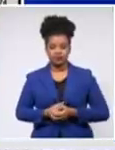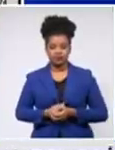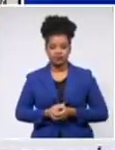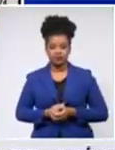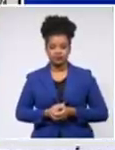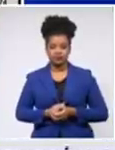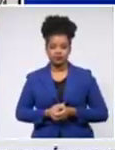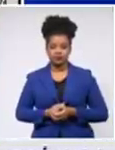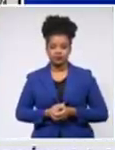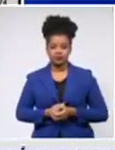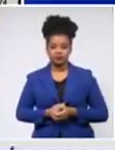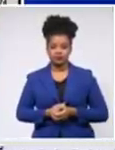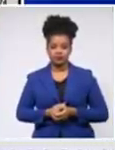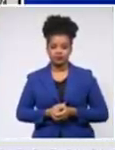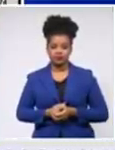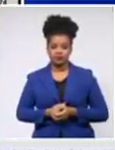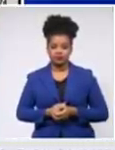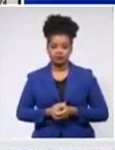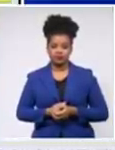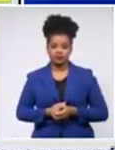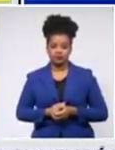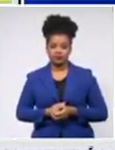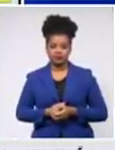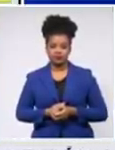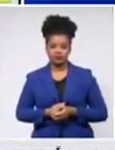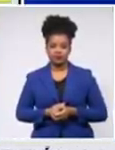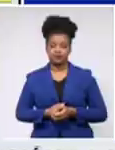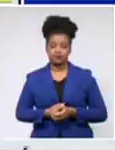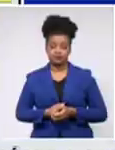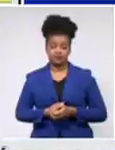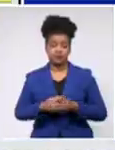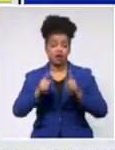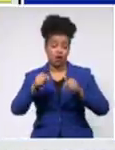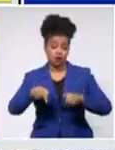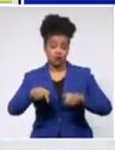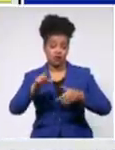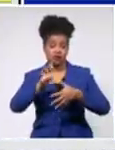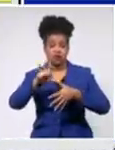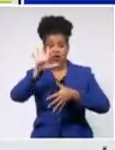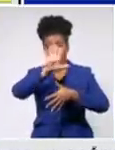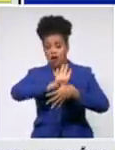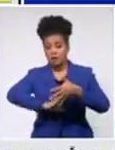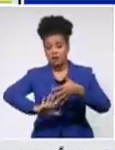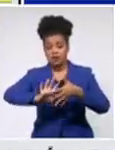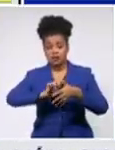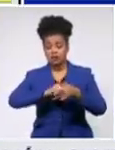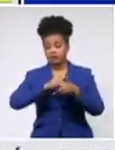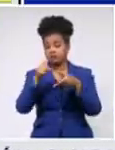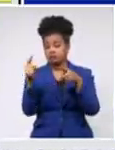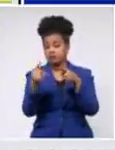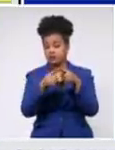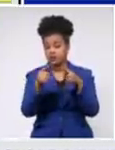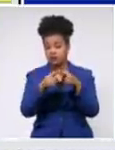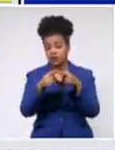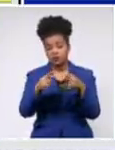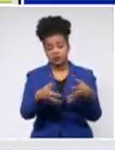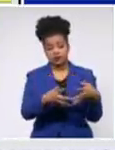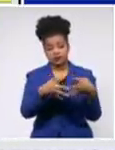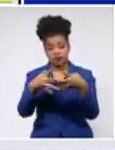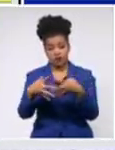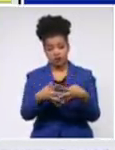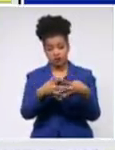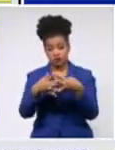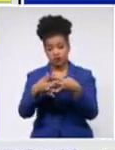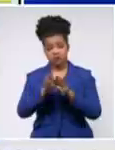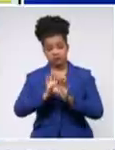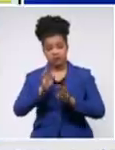confirmados. Si vamos a la región de las Américas, pues en los primeros lugares, Estados Unidos, que ya lo habíamos